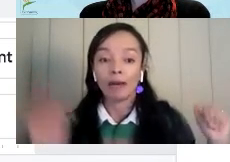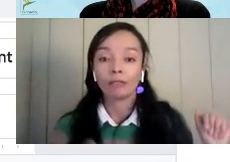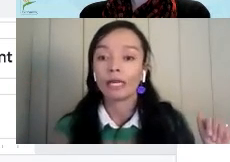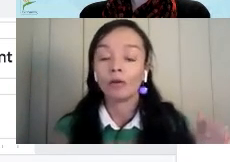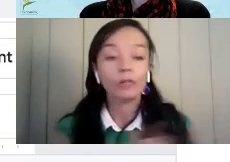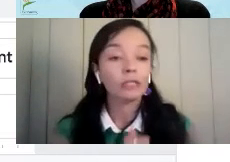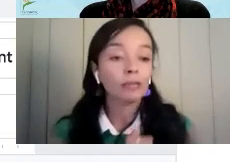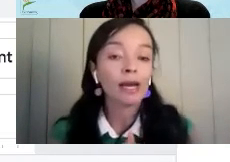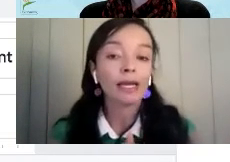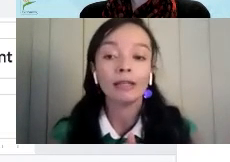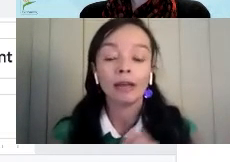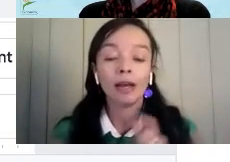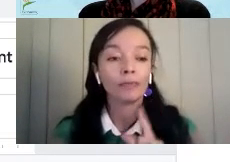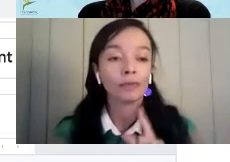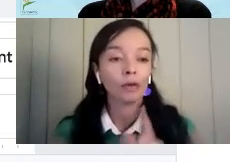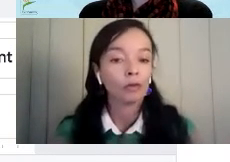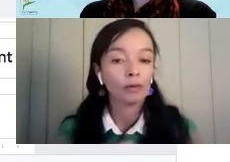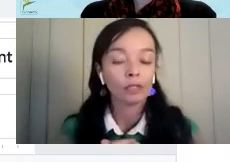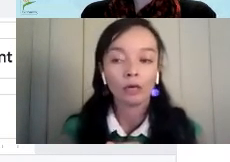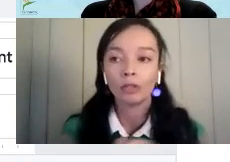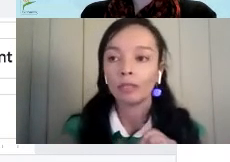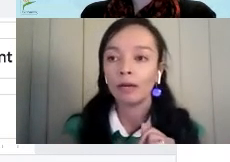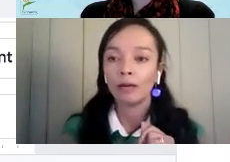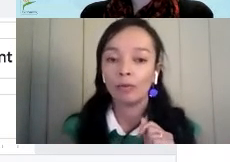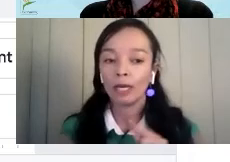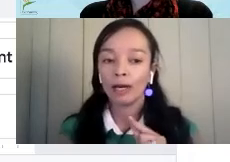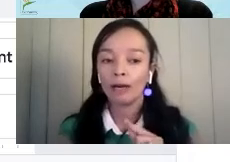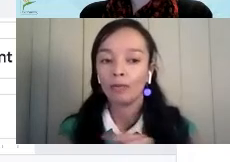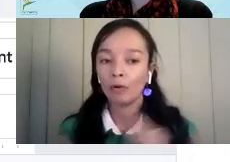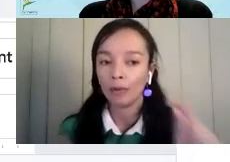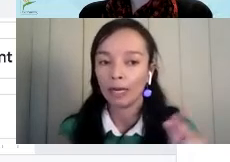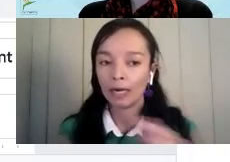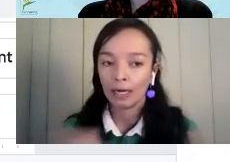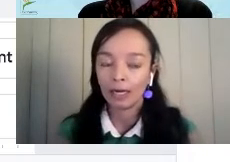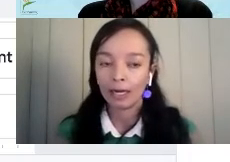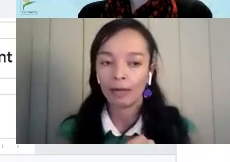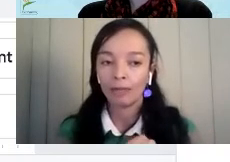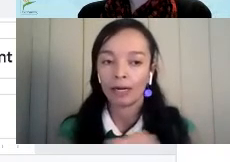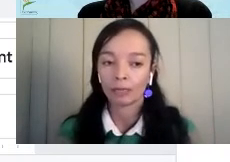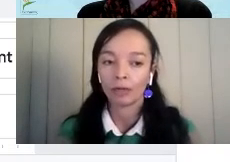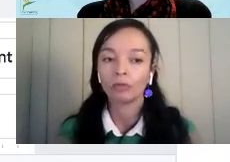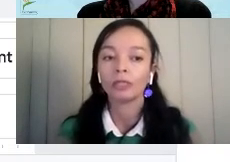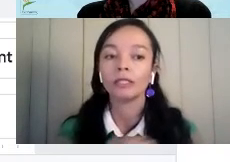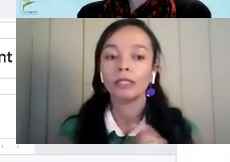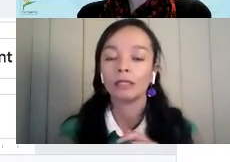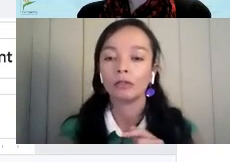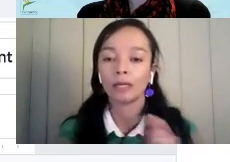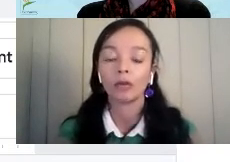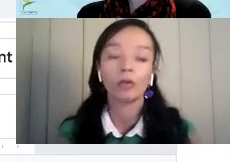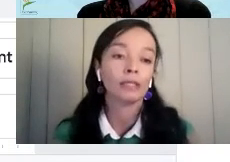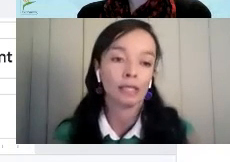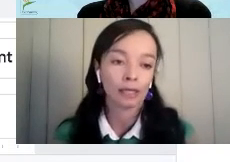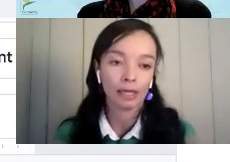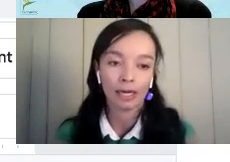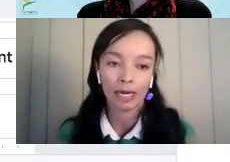ok, vamos a la última y cuando vamos a la última voy a volver para las preguntas y nos van